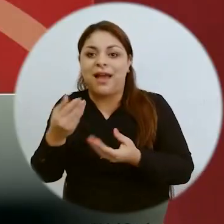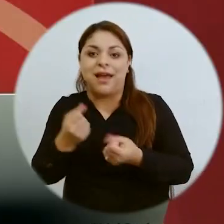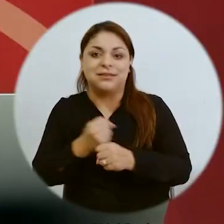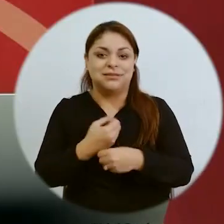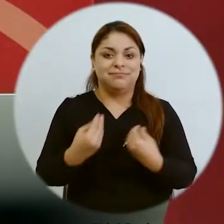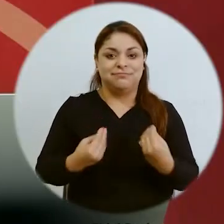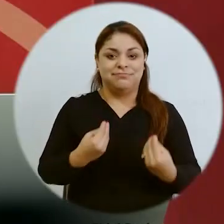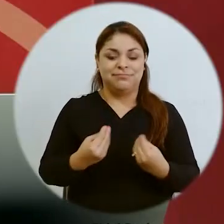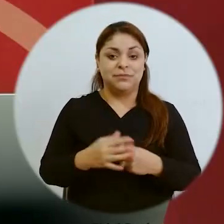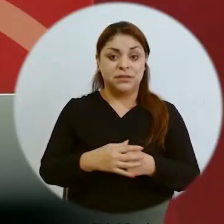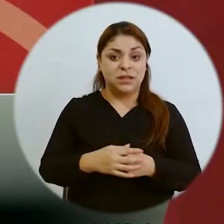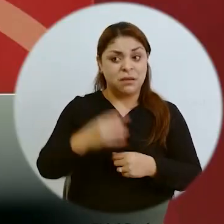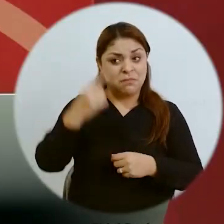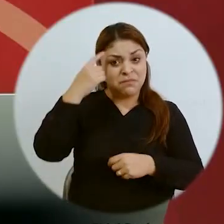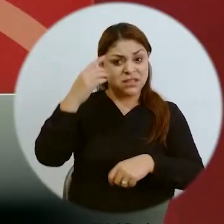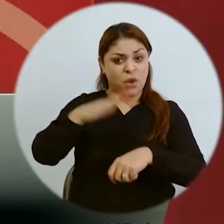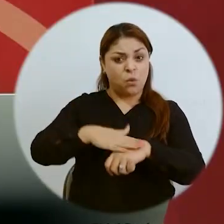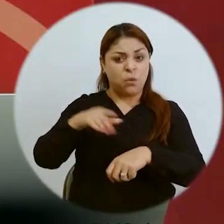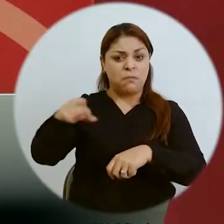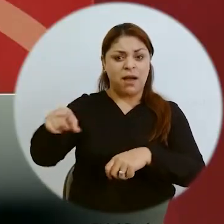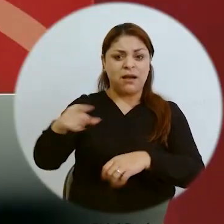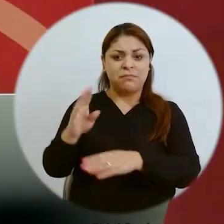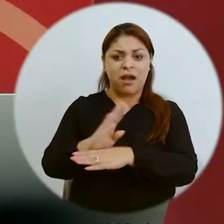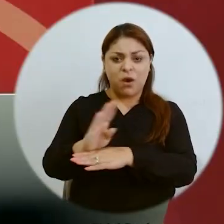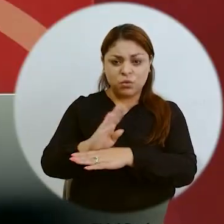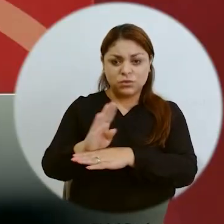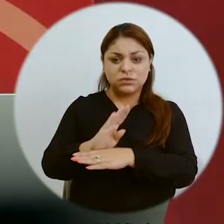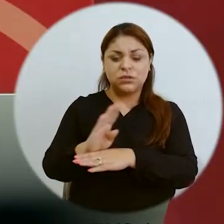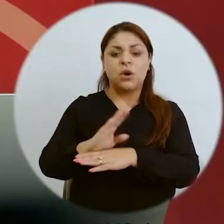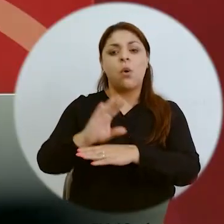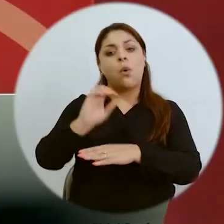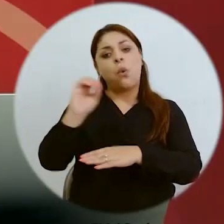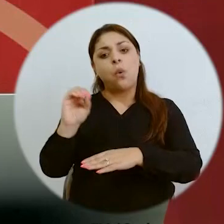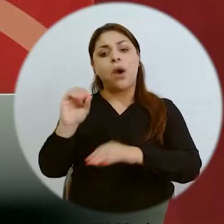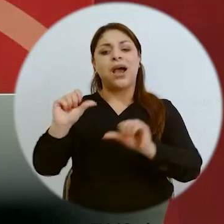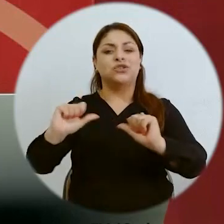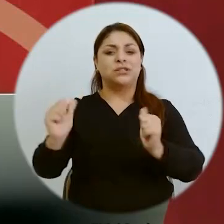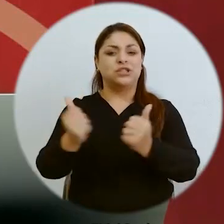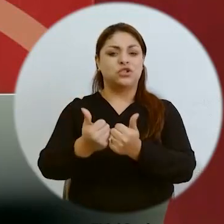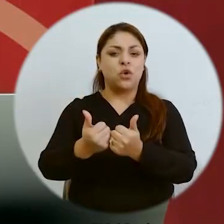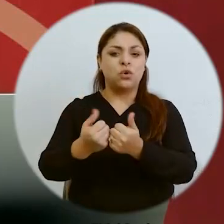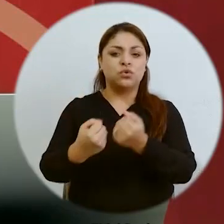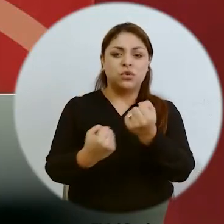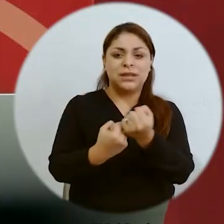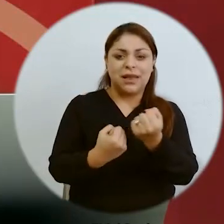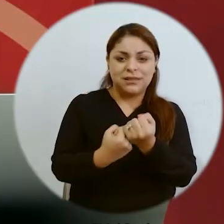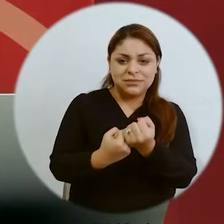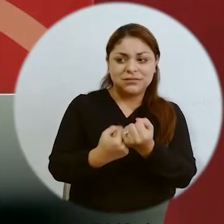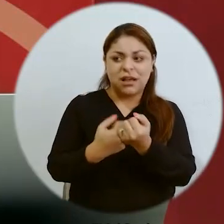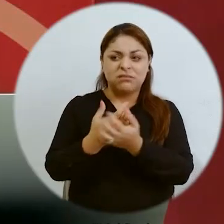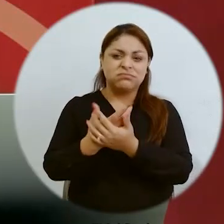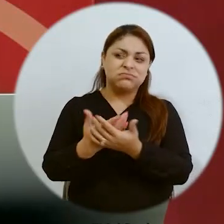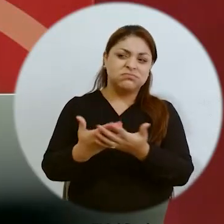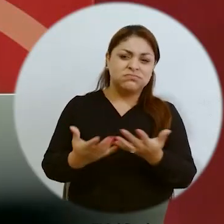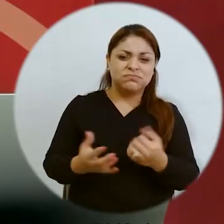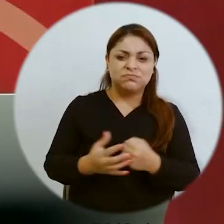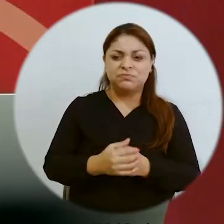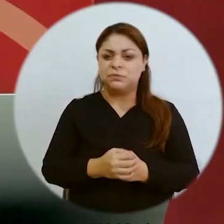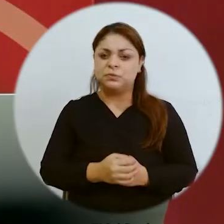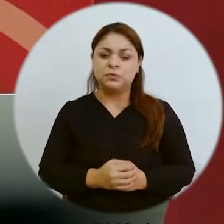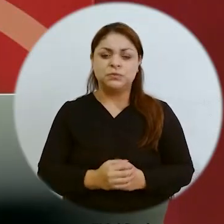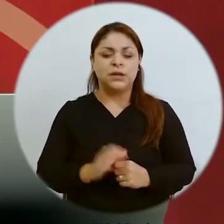y yo coincidamos en que hemos abandonado la política pública en favor de la educación, para que la gente tome mejores decisiones de lo que come, del